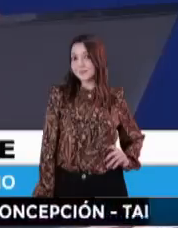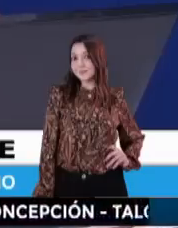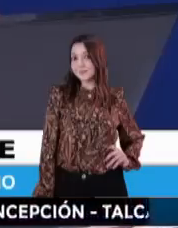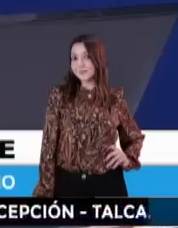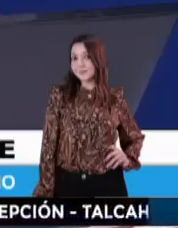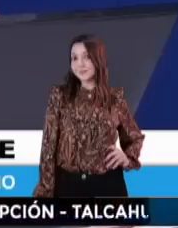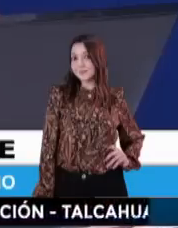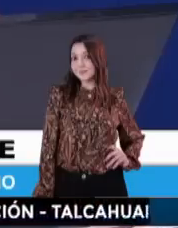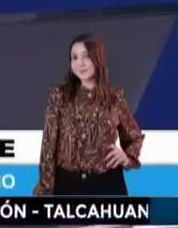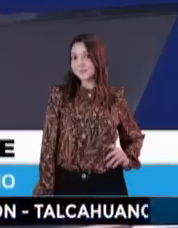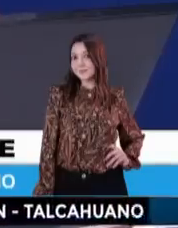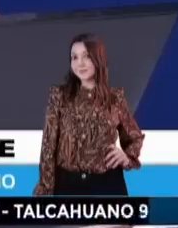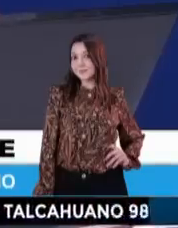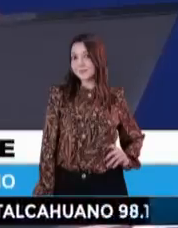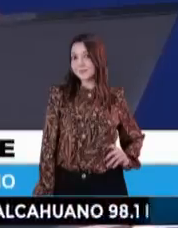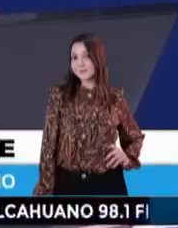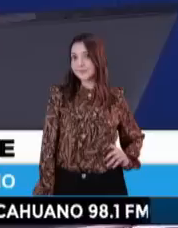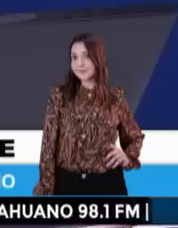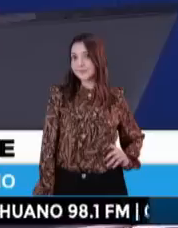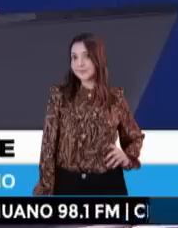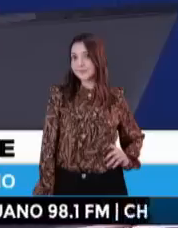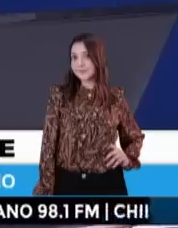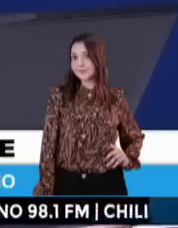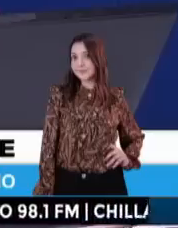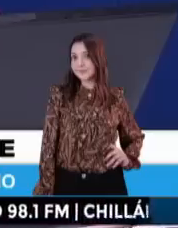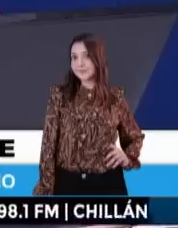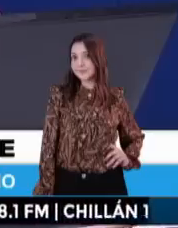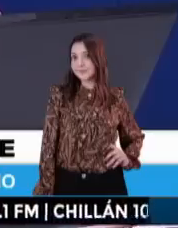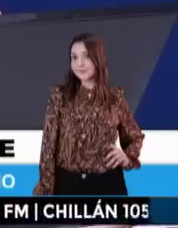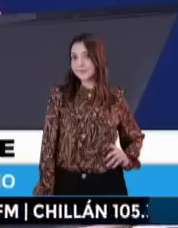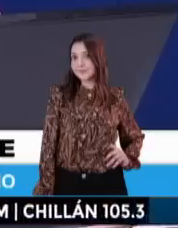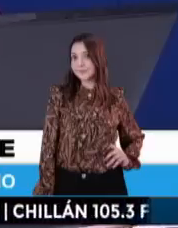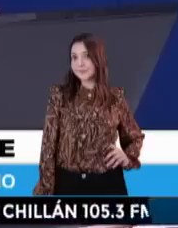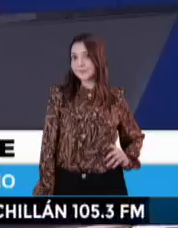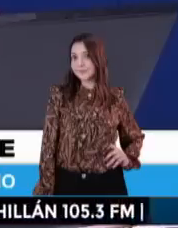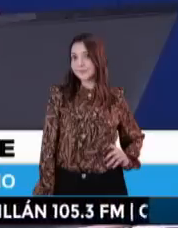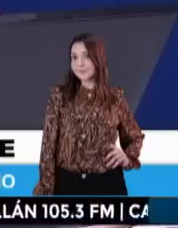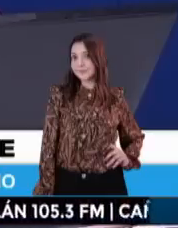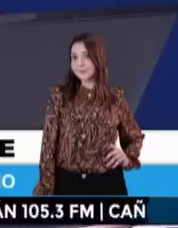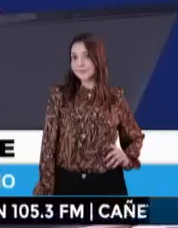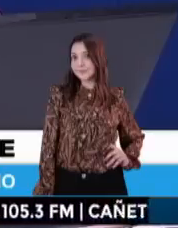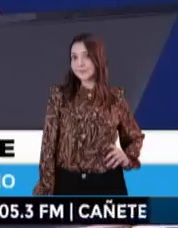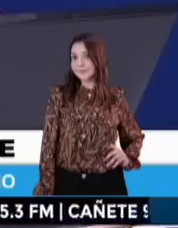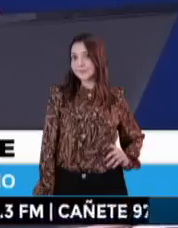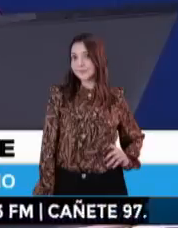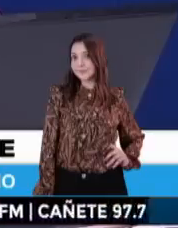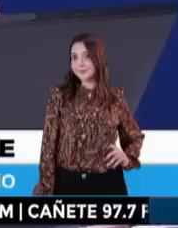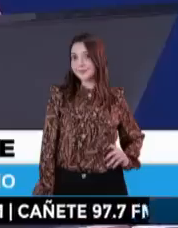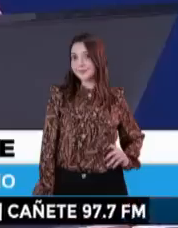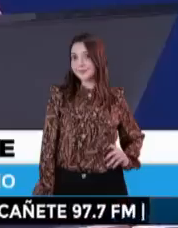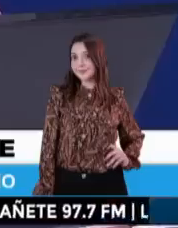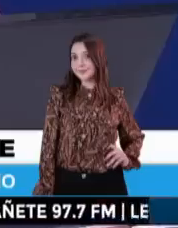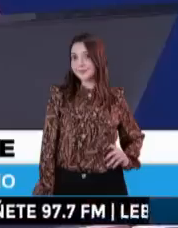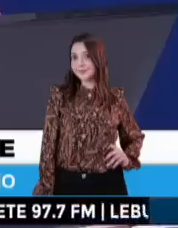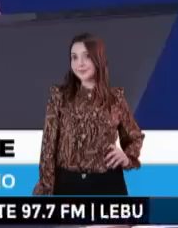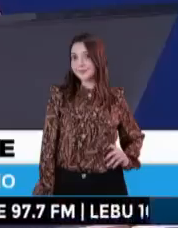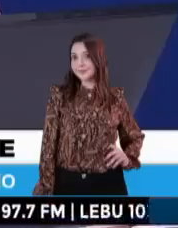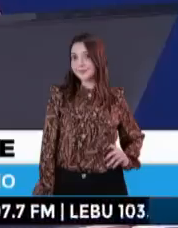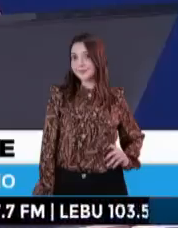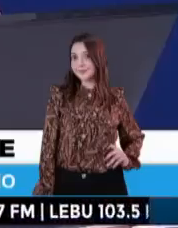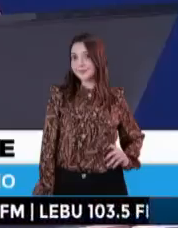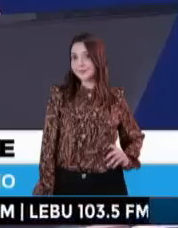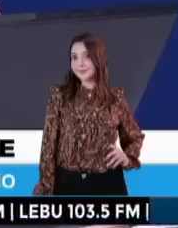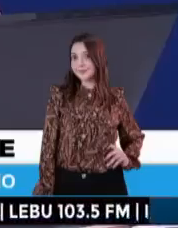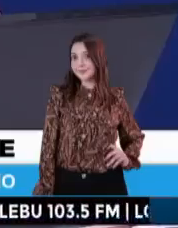ser comunicadas vía correo electrónico y aquí se hizo. Y por lo tanto también hay un error estructural de que se están utilizando un medio no apto